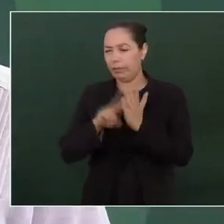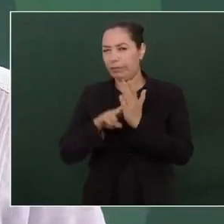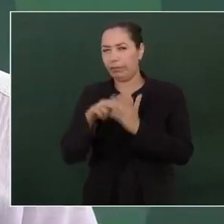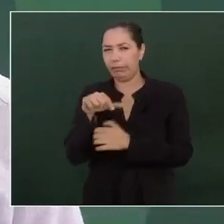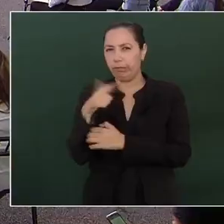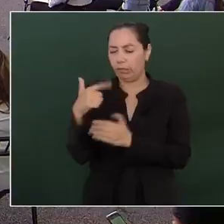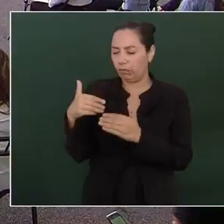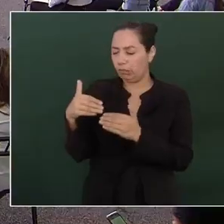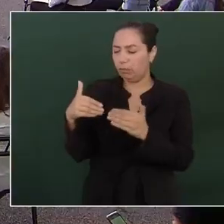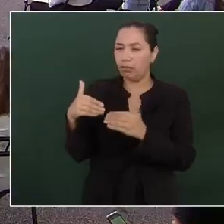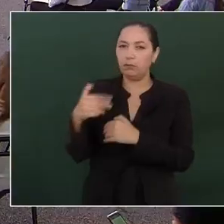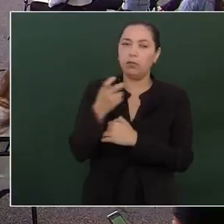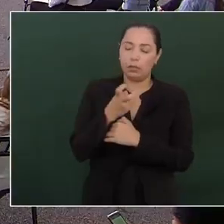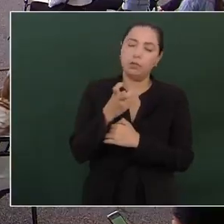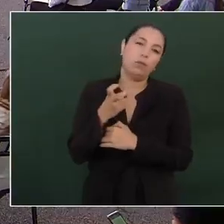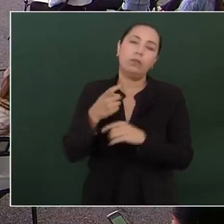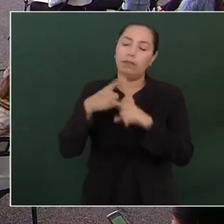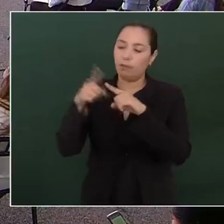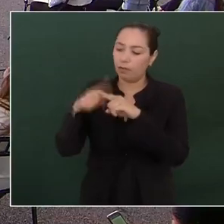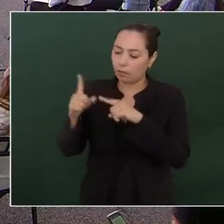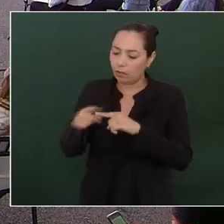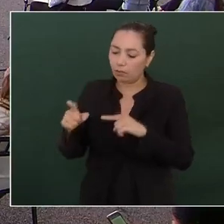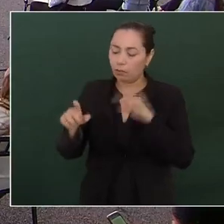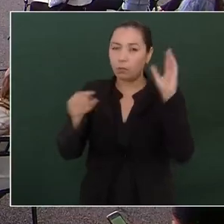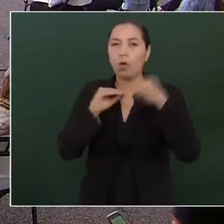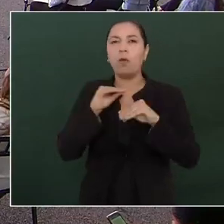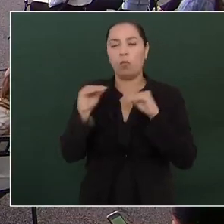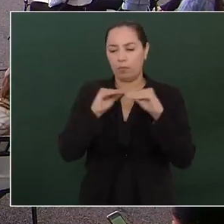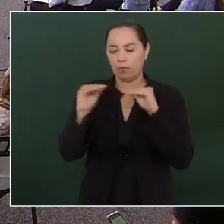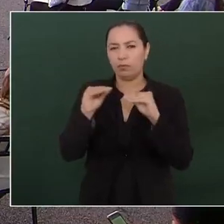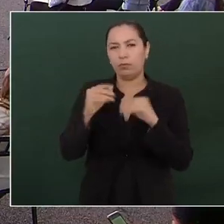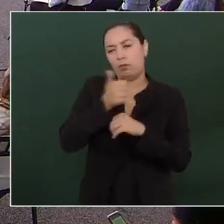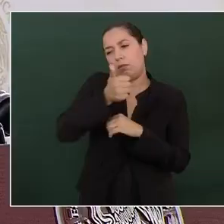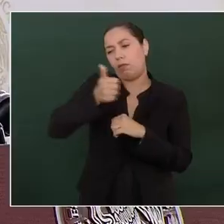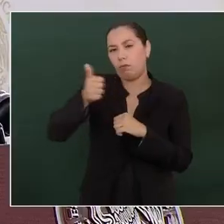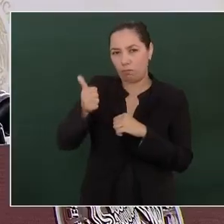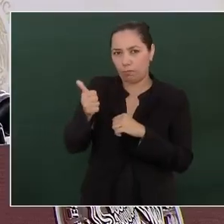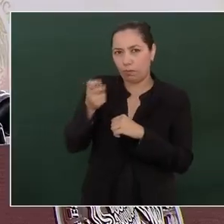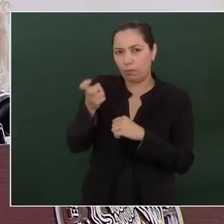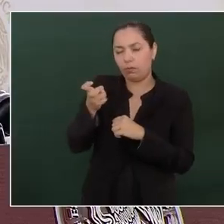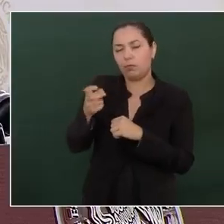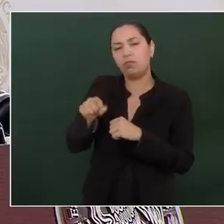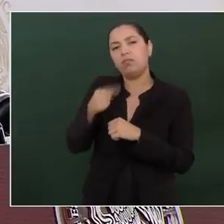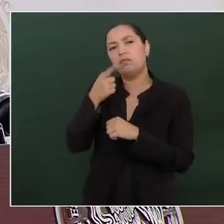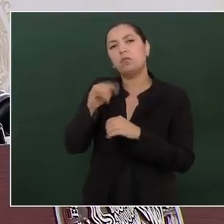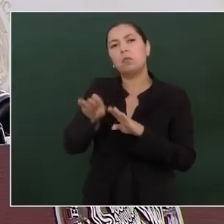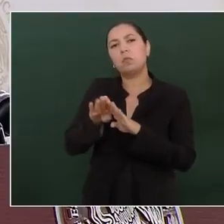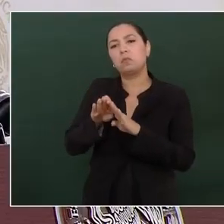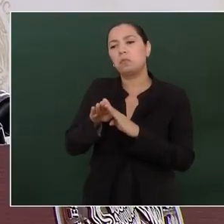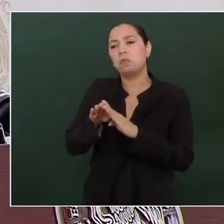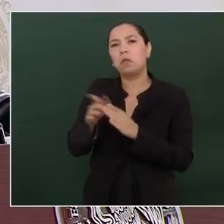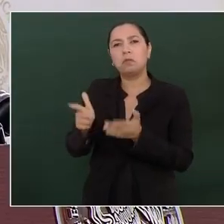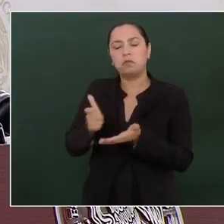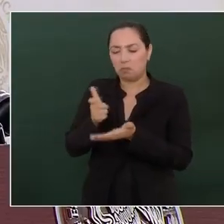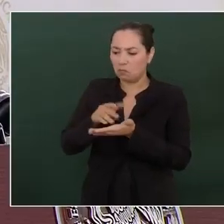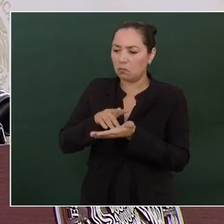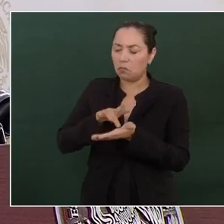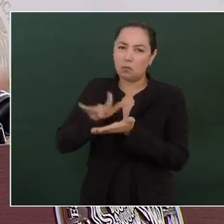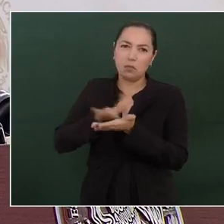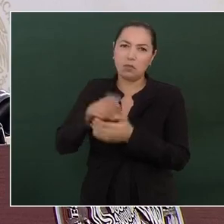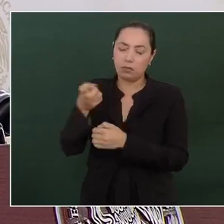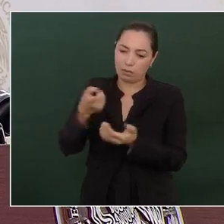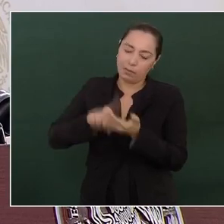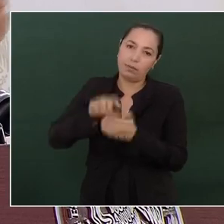momentos cada uno de ellos. Se llevaron a cabo procesos de impugnación ante la propia autoridad emisora, es decir, ante el